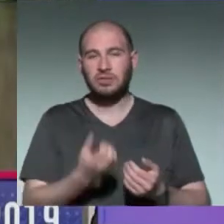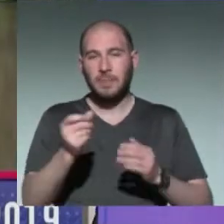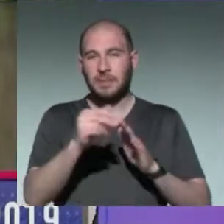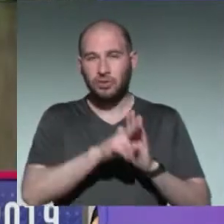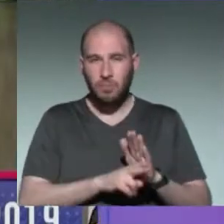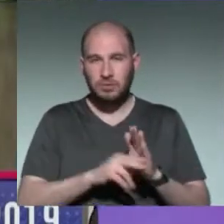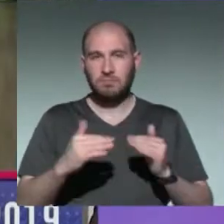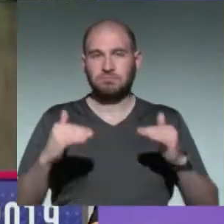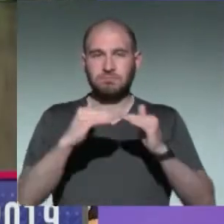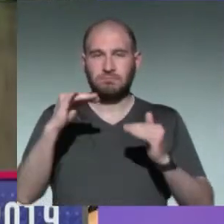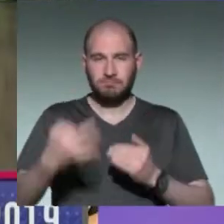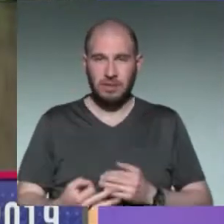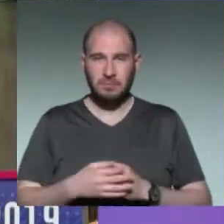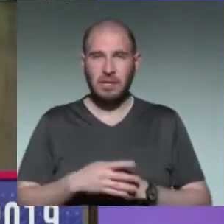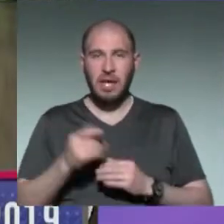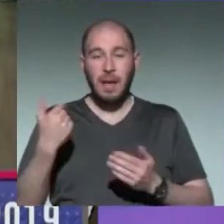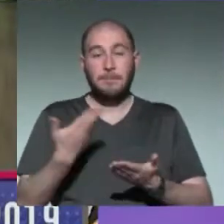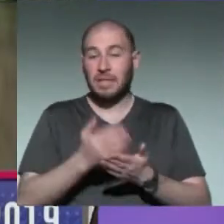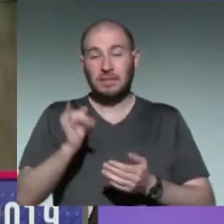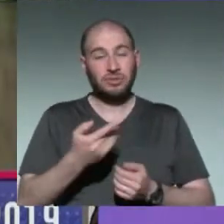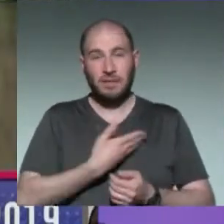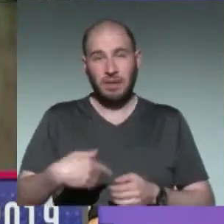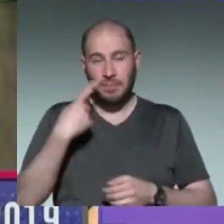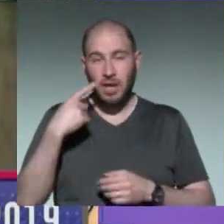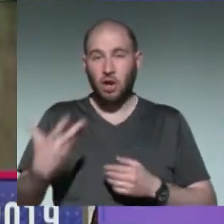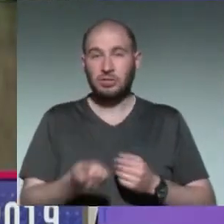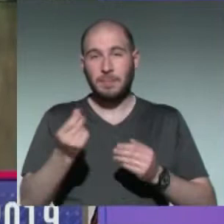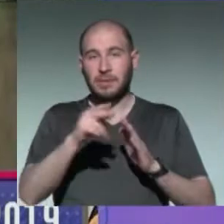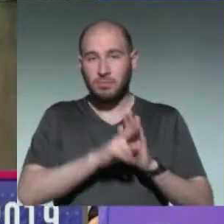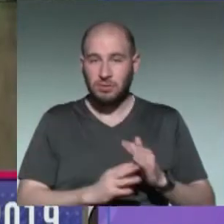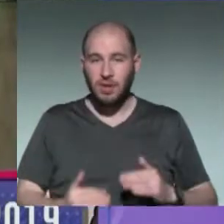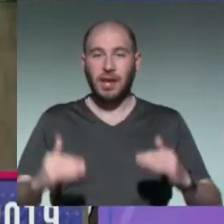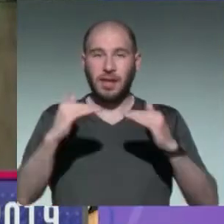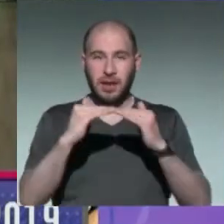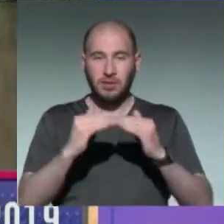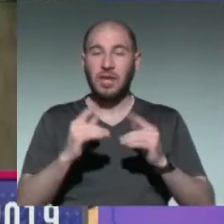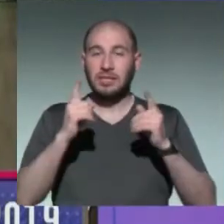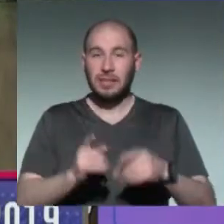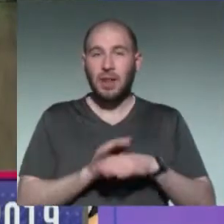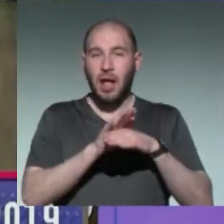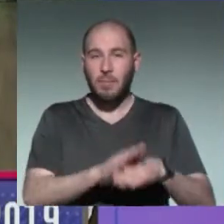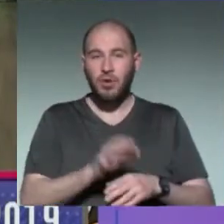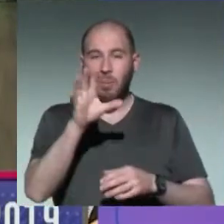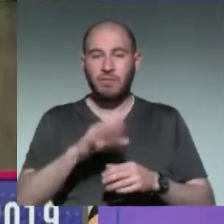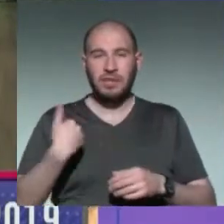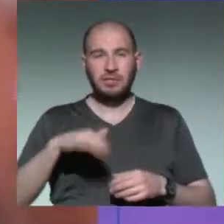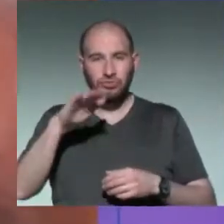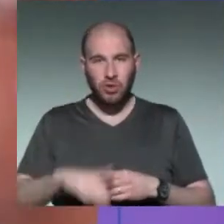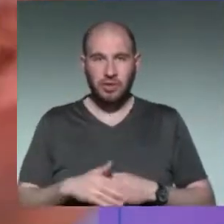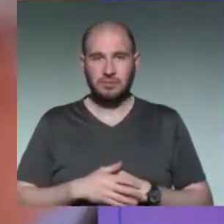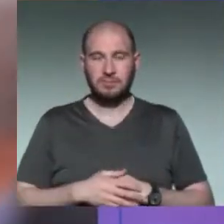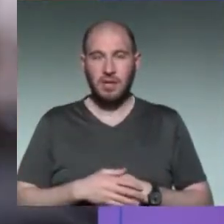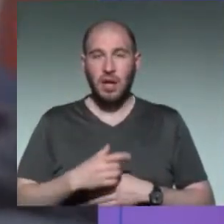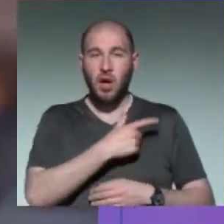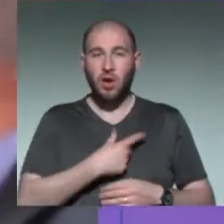presupuesto totalmente equilibrado, que es uno de los requisitos del fondo, lograr un presupuesto equilibrado y apoyado por todas las provincias argentinas. El